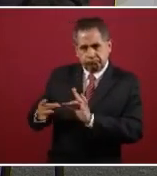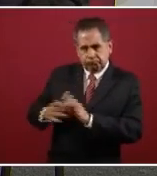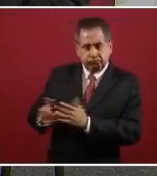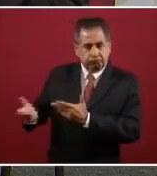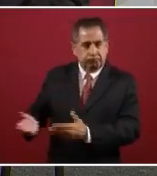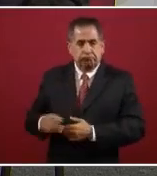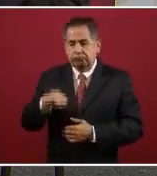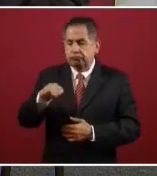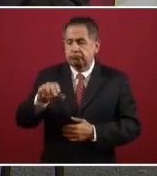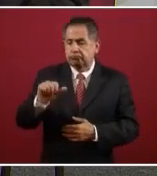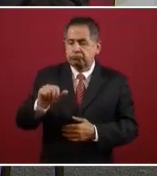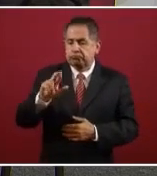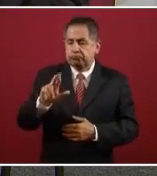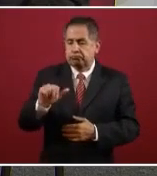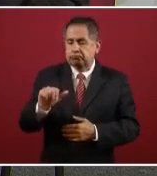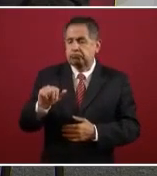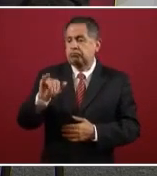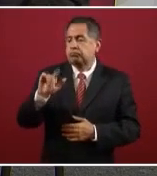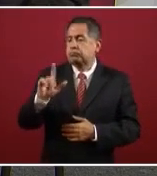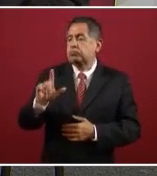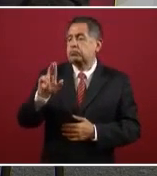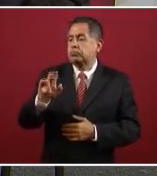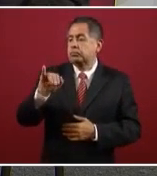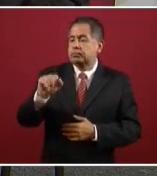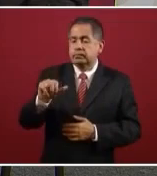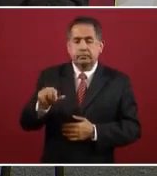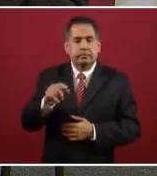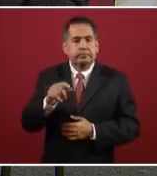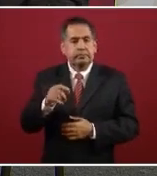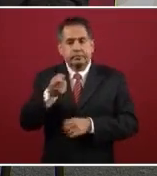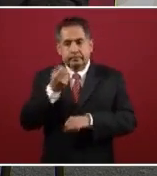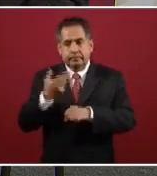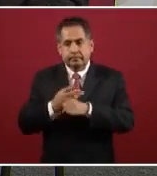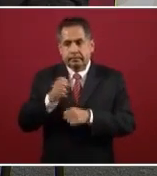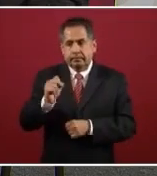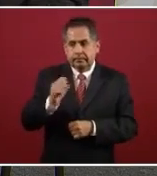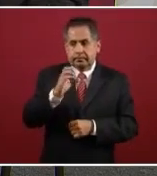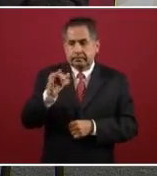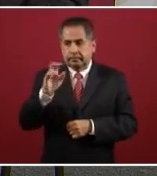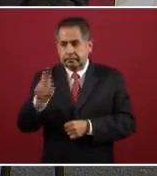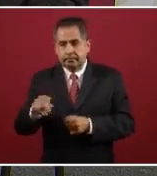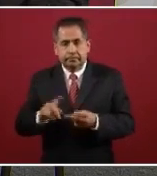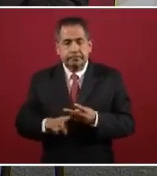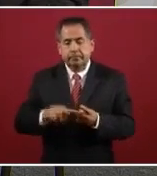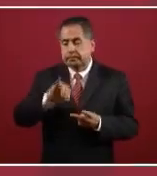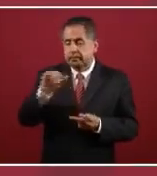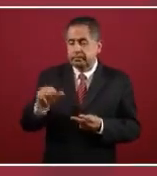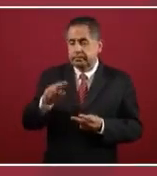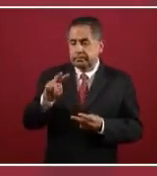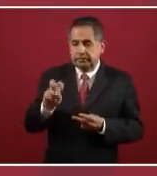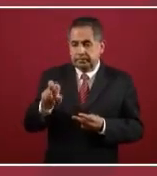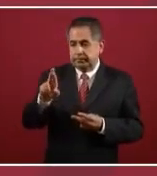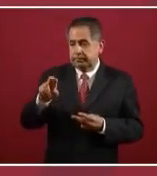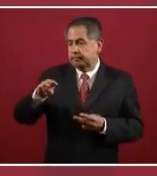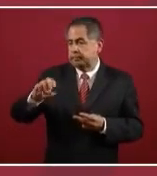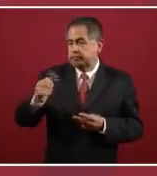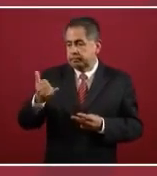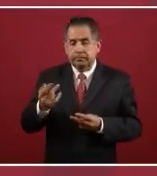María Luisa Albores, la secretaria de Bienestar, y Javier May van a estar